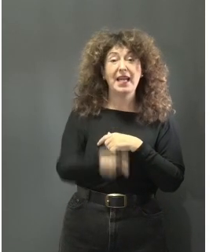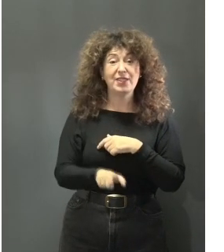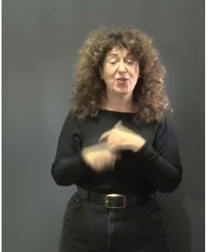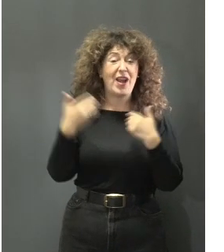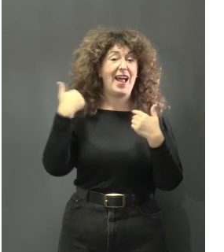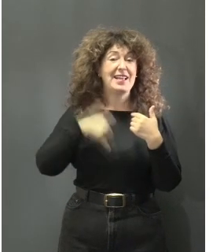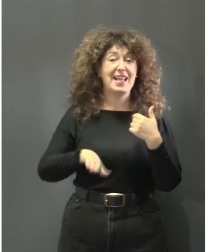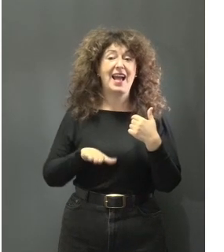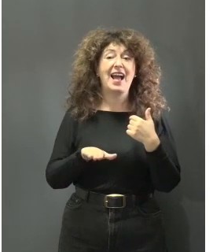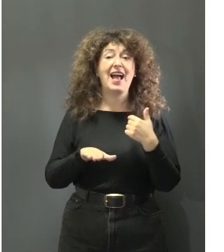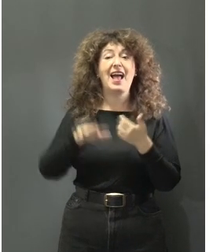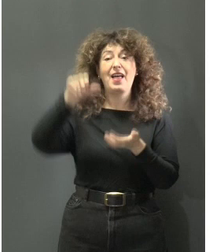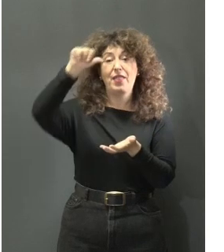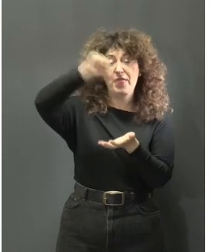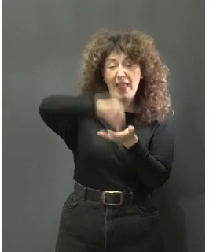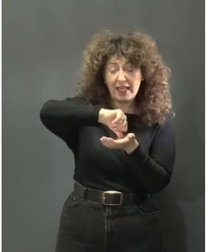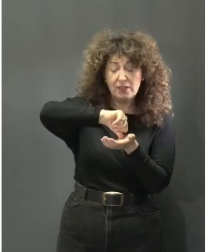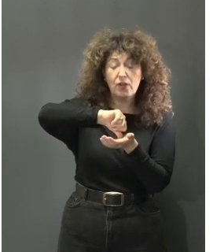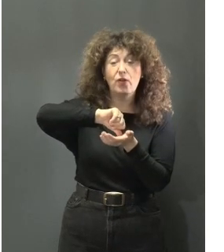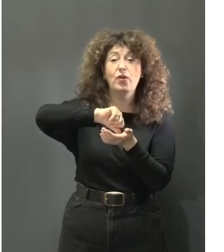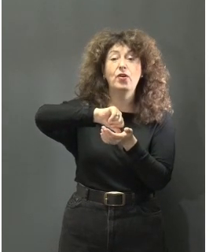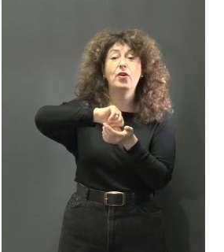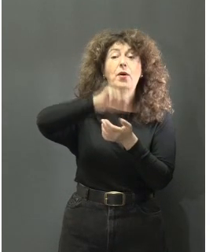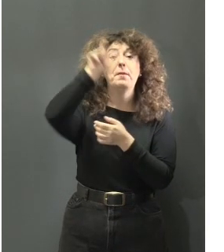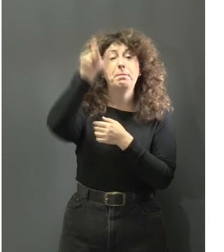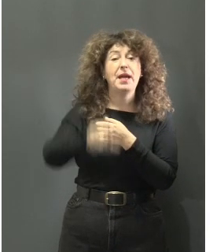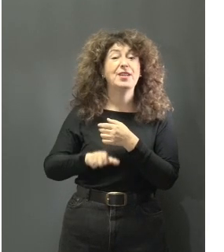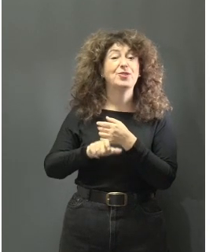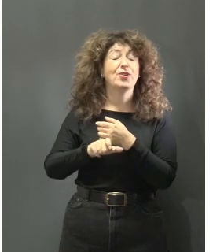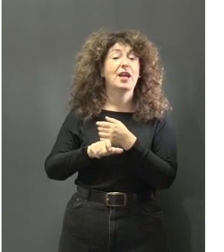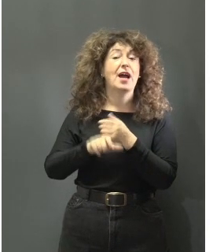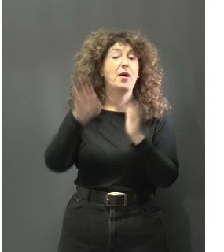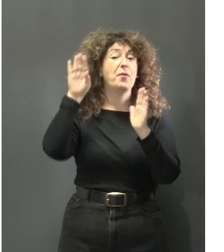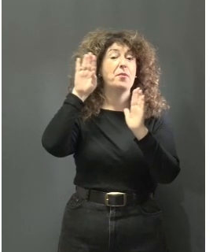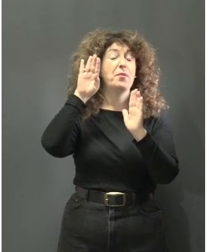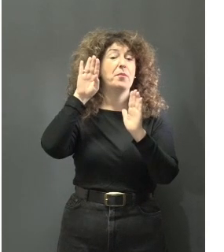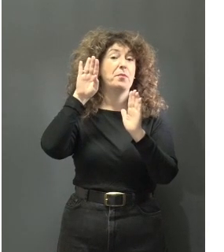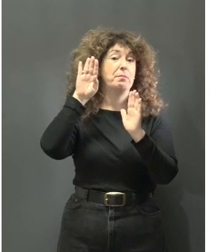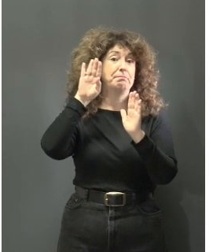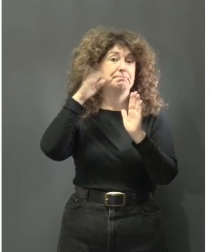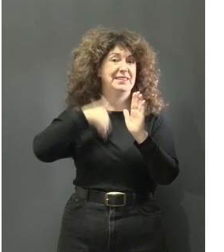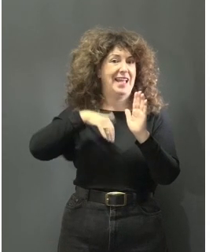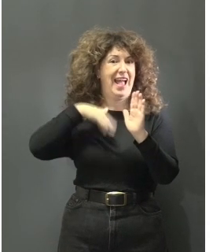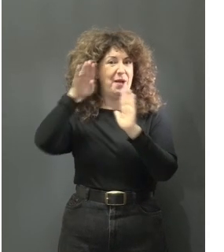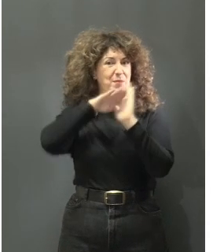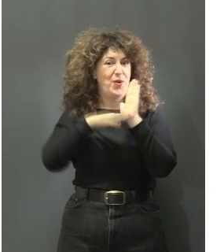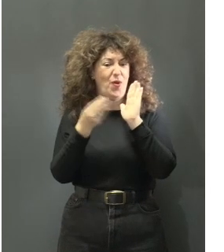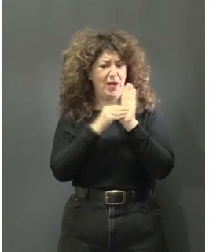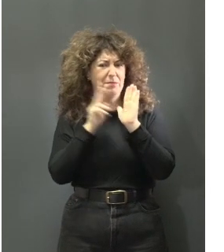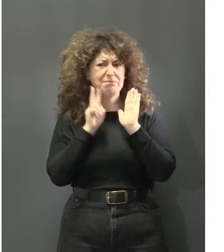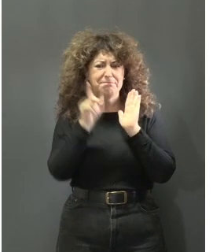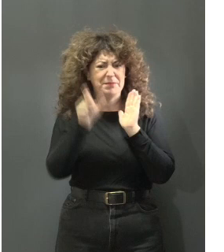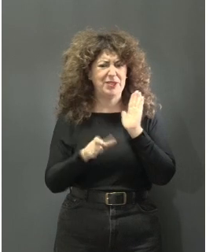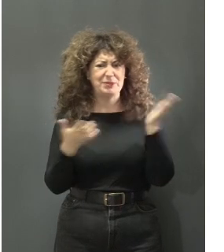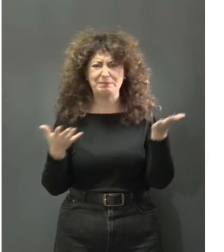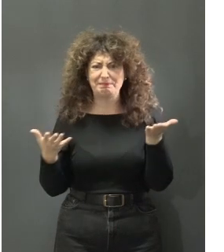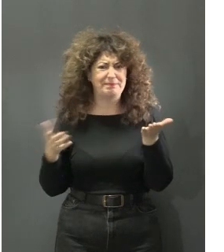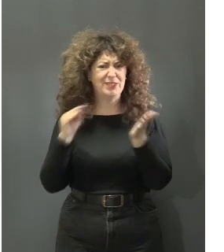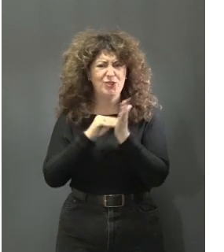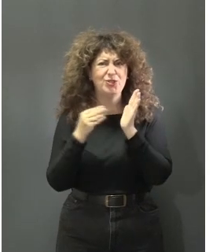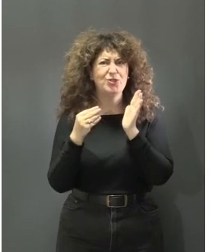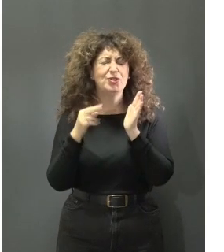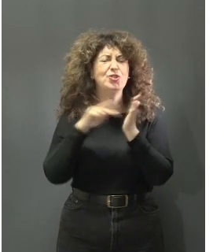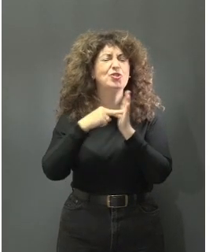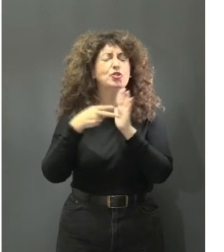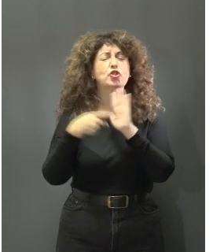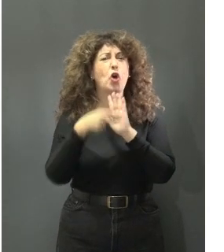está en el centro o en el programa, puedes encontrarte que no es solución para ella por su diversidad.